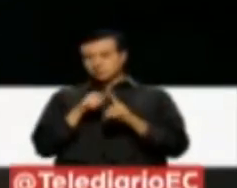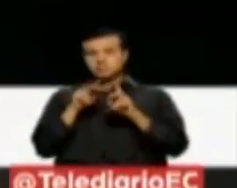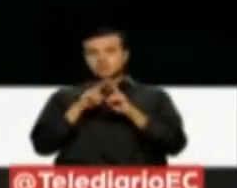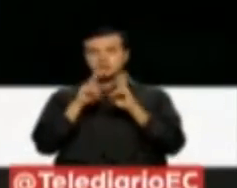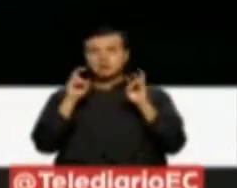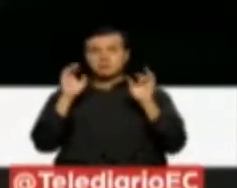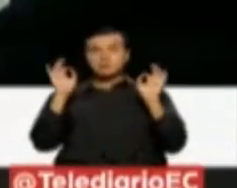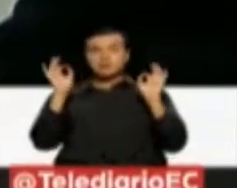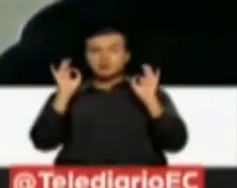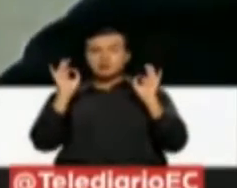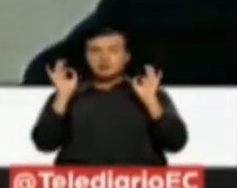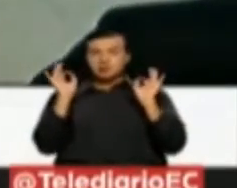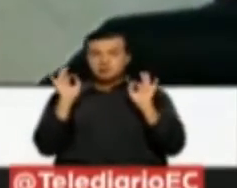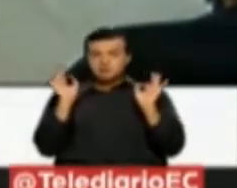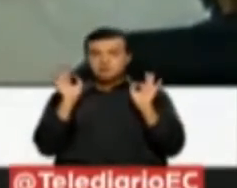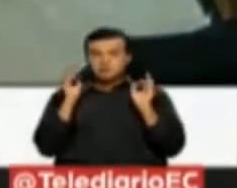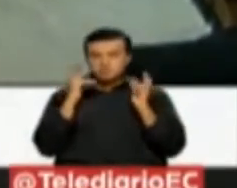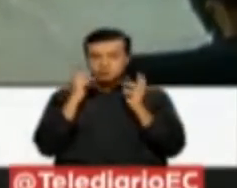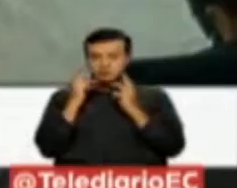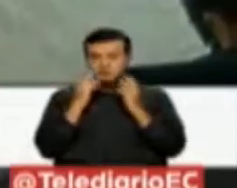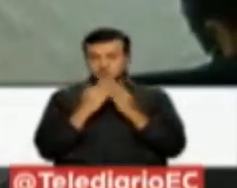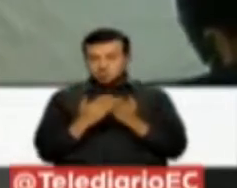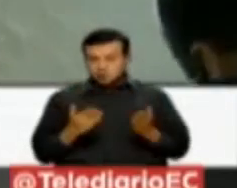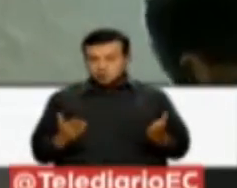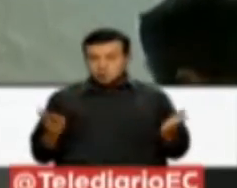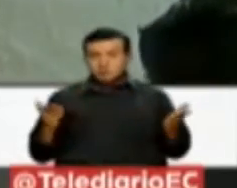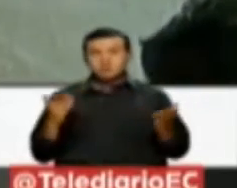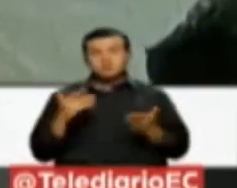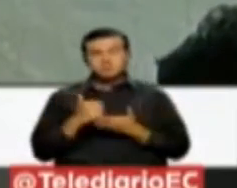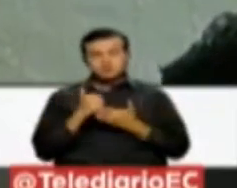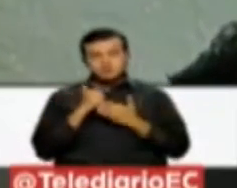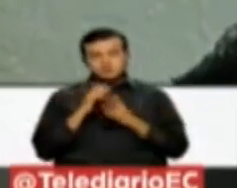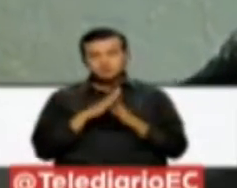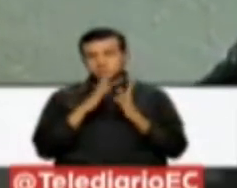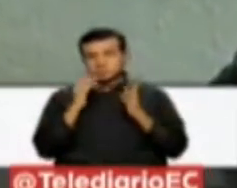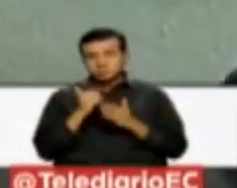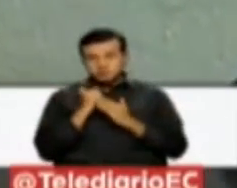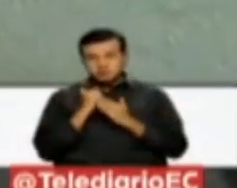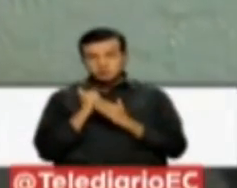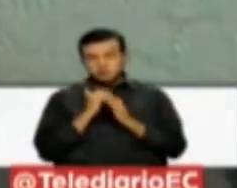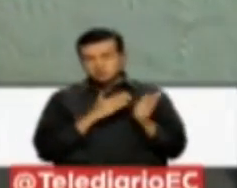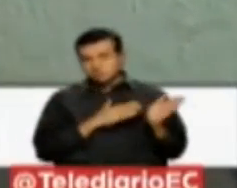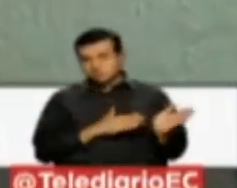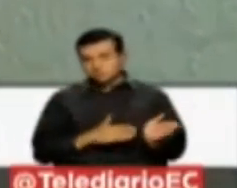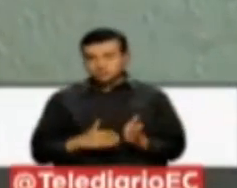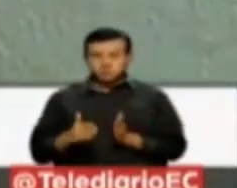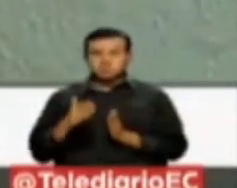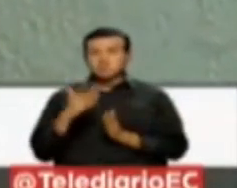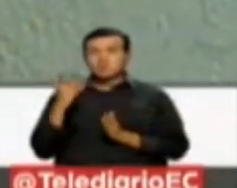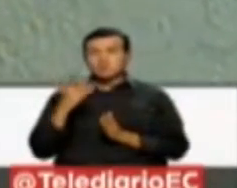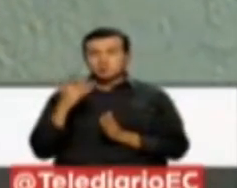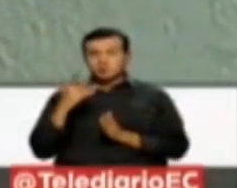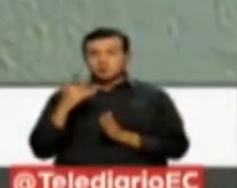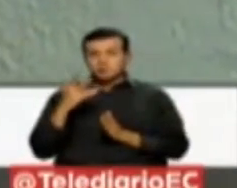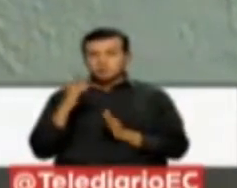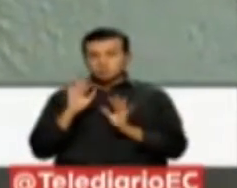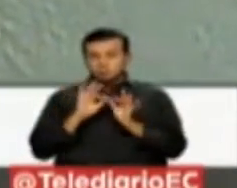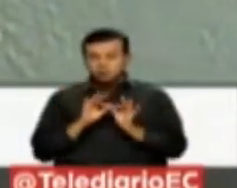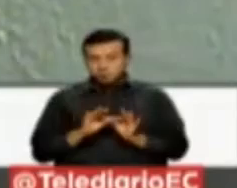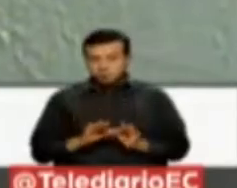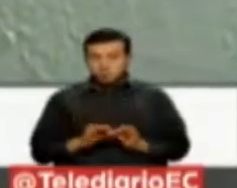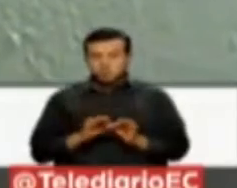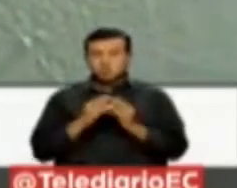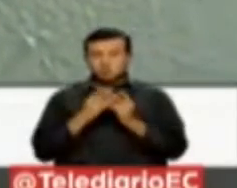de la electrónica y las máquinas que ustedes pueden ver aquí nos ayudan bastante al prototipado de carcasas, al prototipado